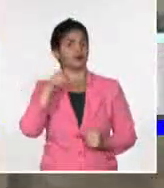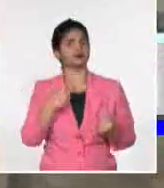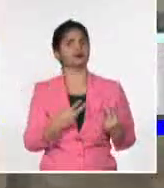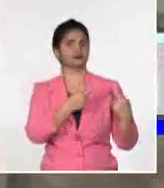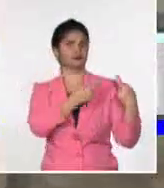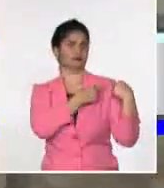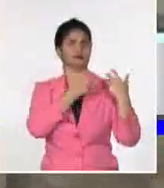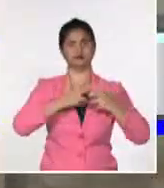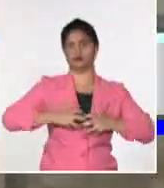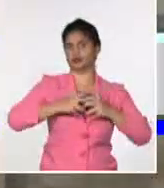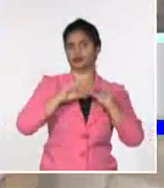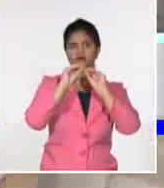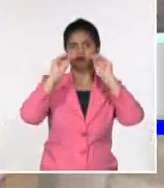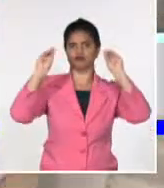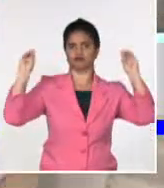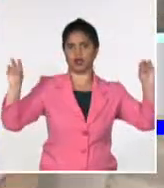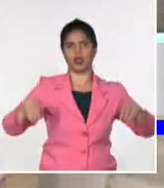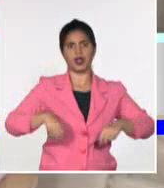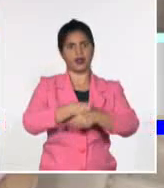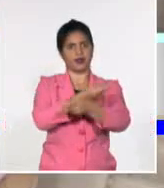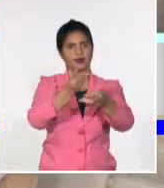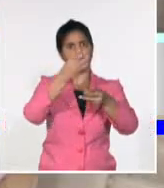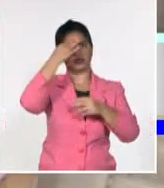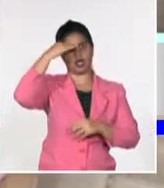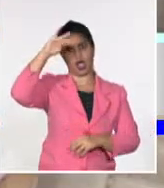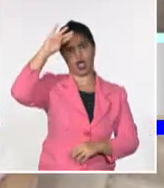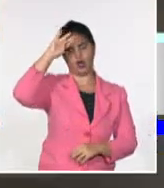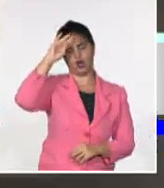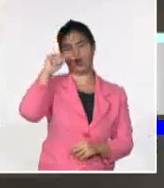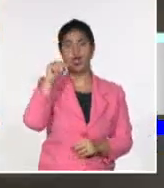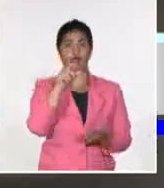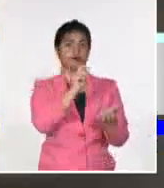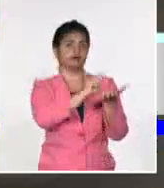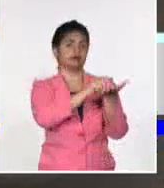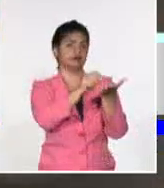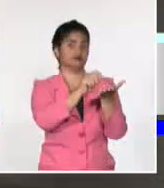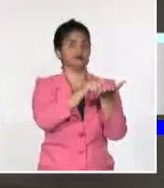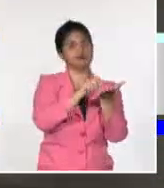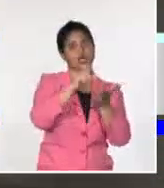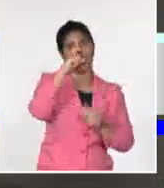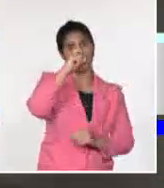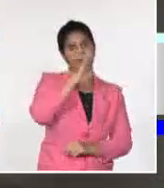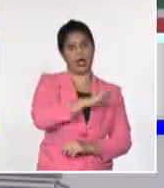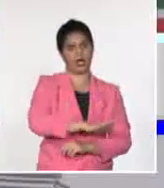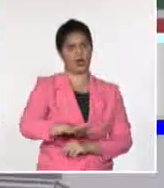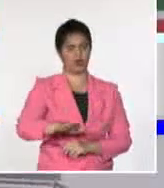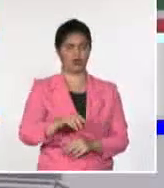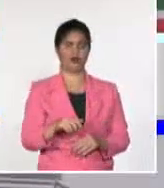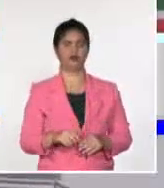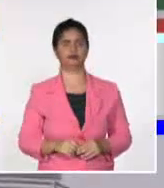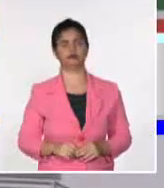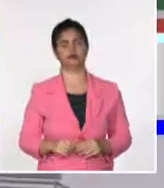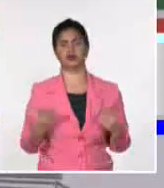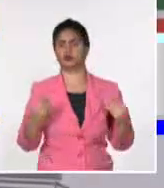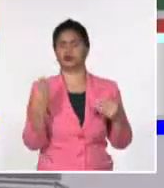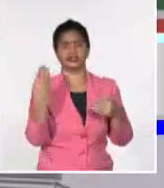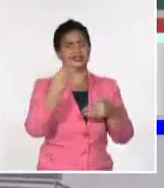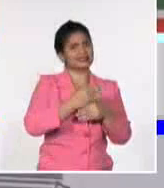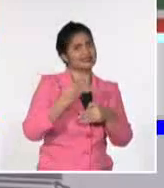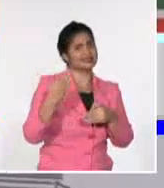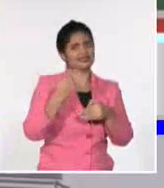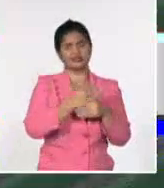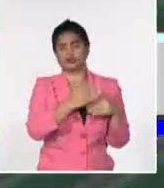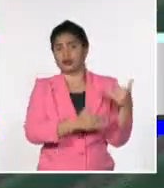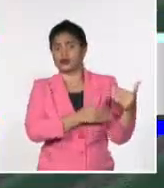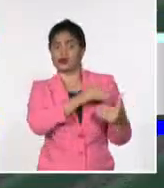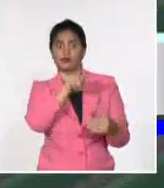producir y distribuir la compota que reciben los niños cubanos en su canasta básica de alimentos. Los traspiés que en el primer semestre del año generaron